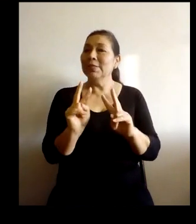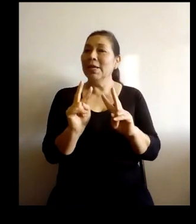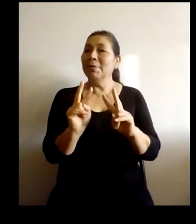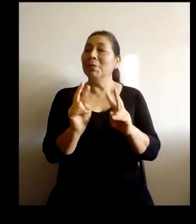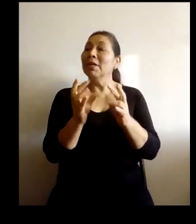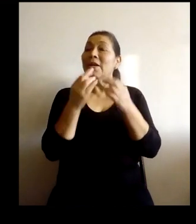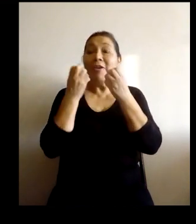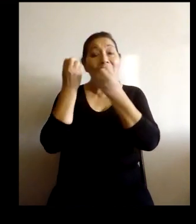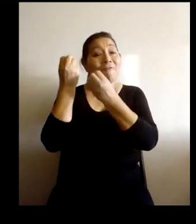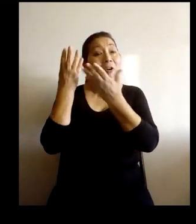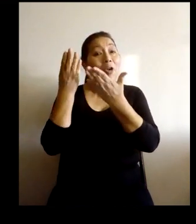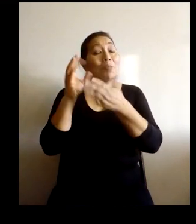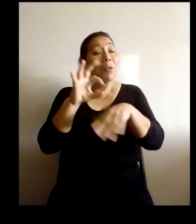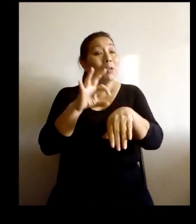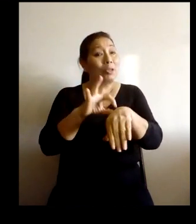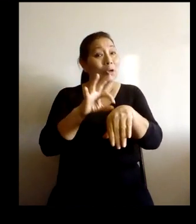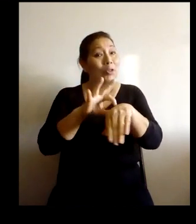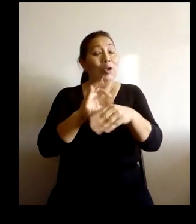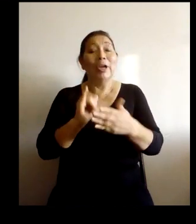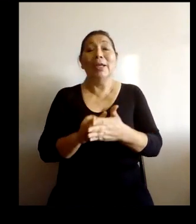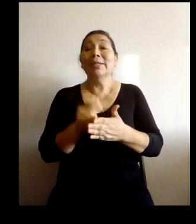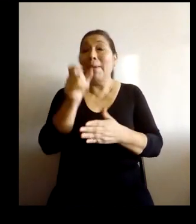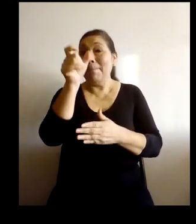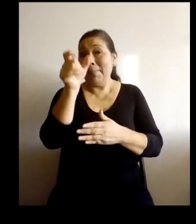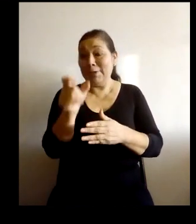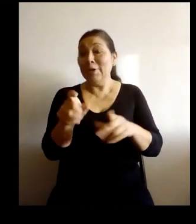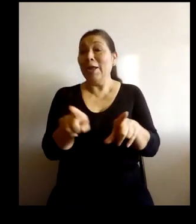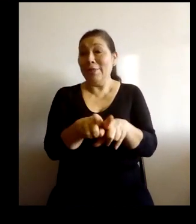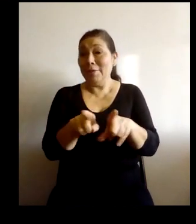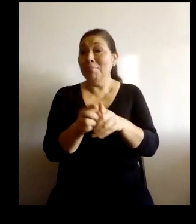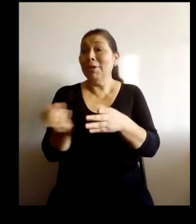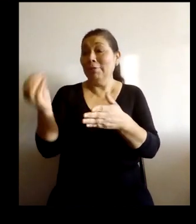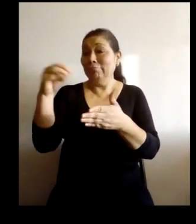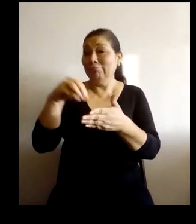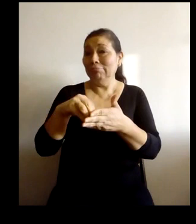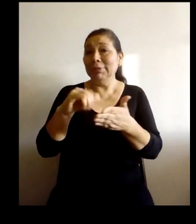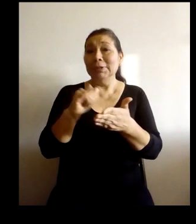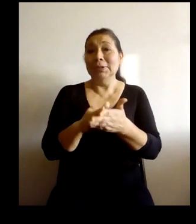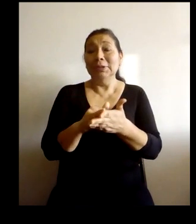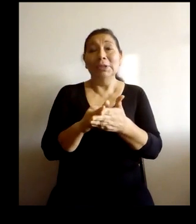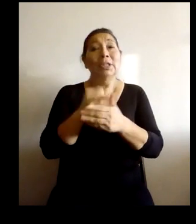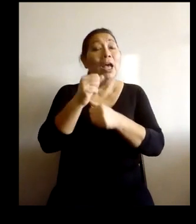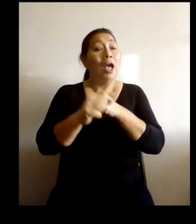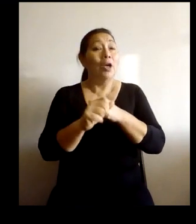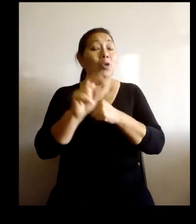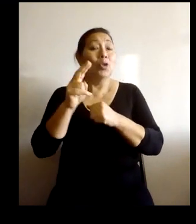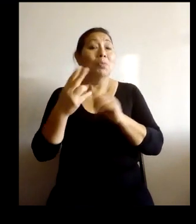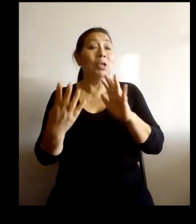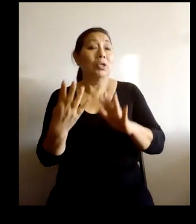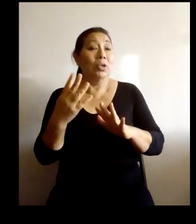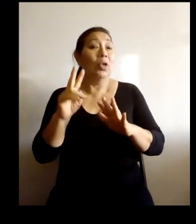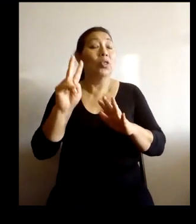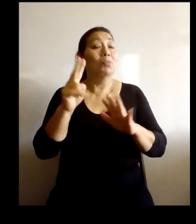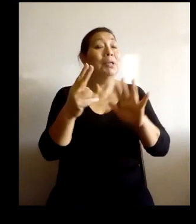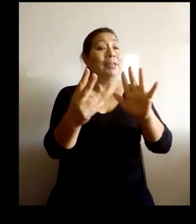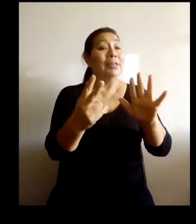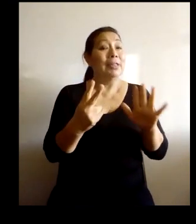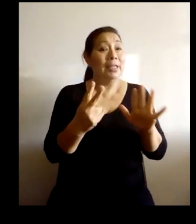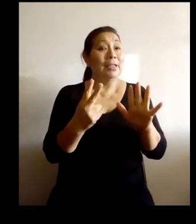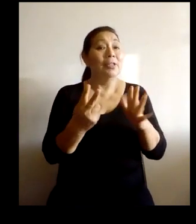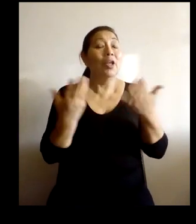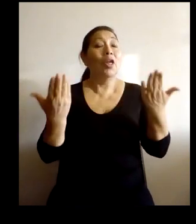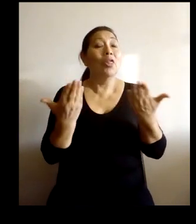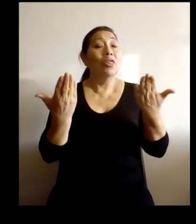ver, en los informes médicos ocupacionales de esta persona que también obra en autos, que vienen desde el año 2014 al año